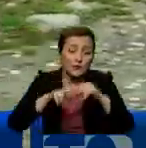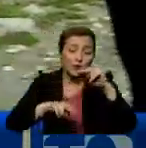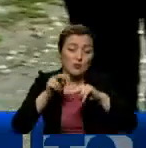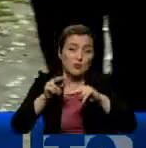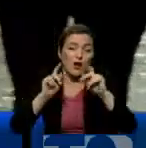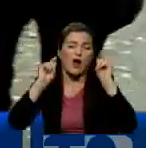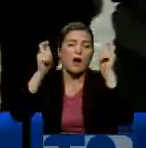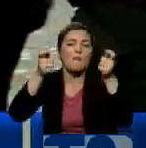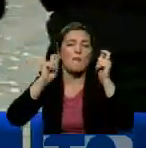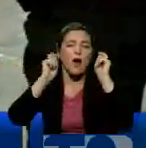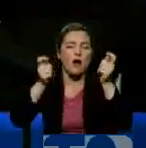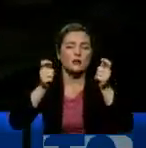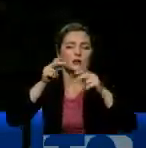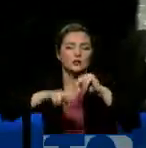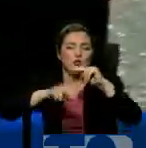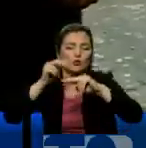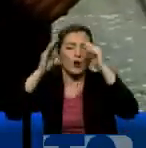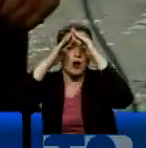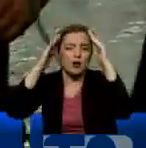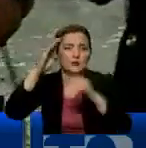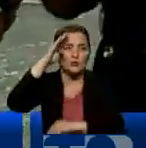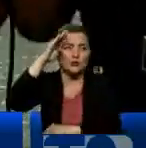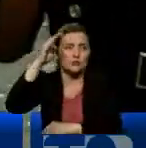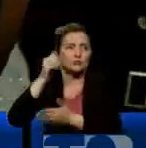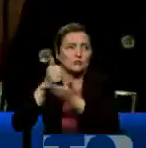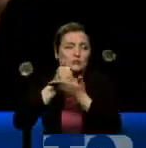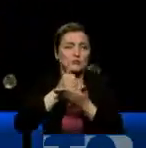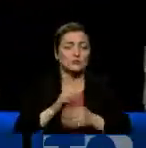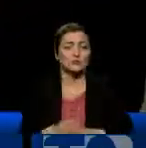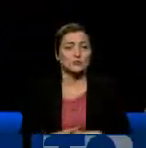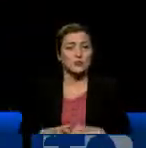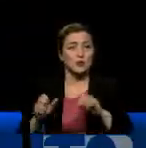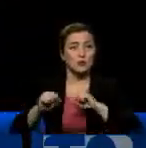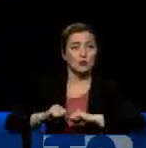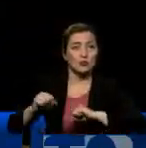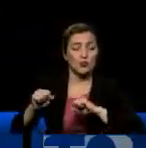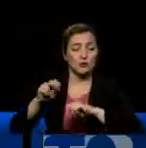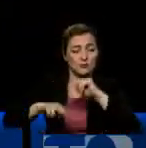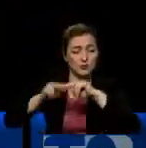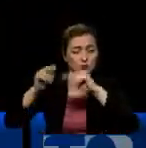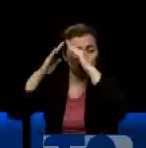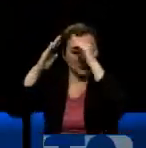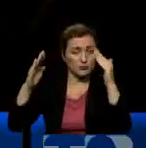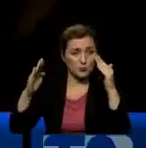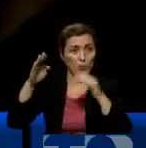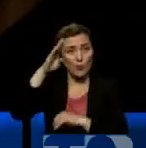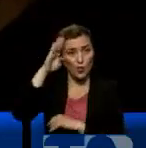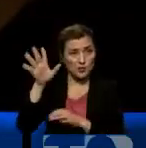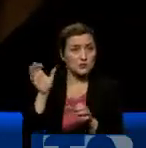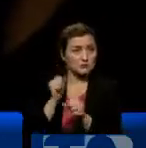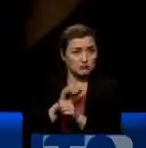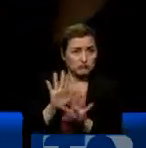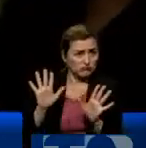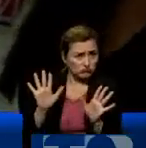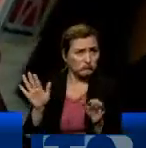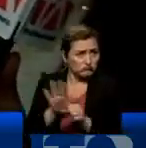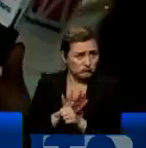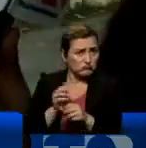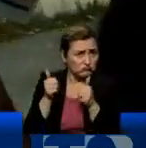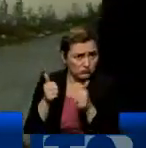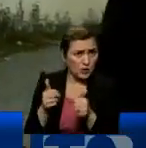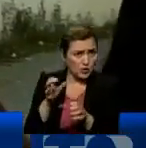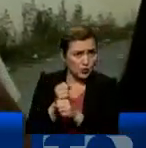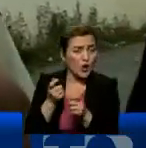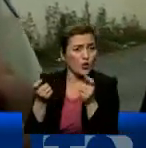campaña electoral de que van a construir aquí un UPC. Ahora, ¿es factible este tema de la UPC? ¿Hay suficientes uniformados en esta zona para controlar este tema